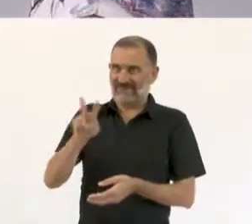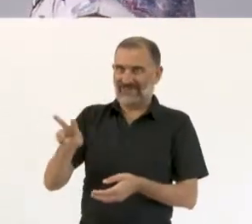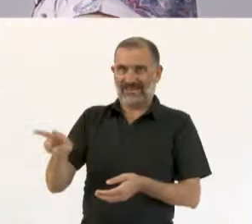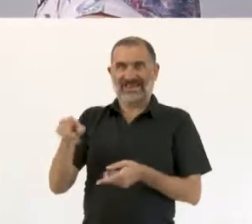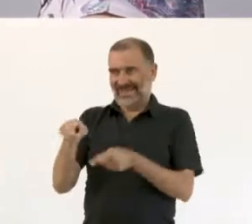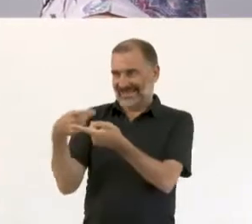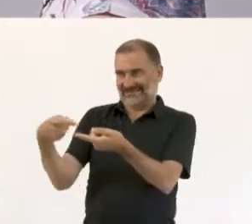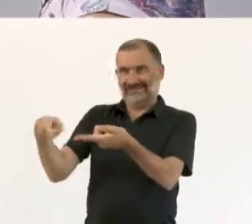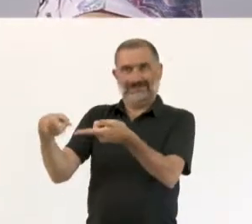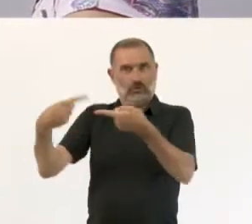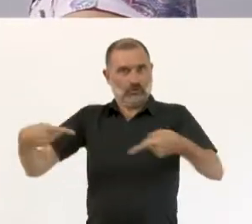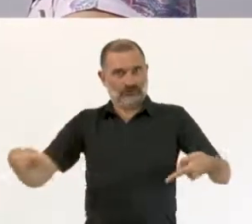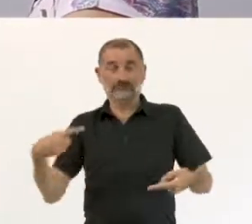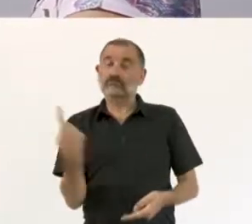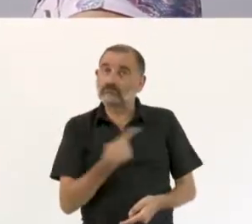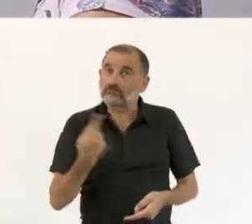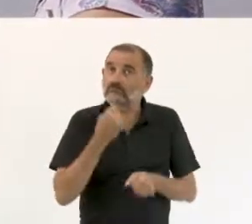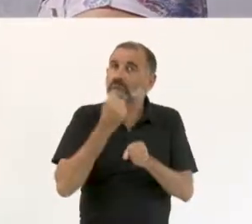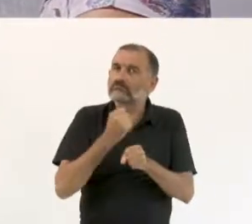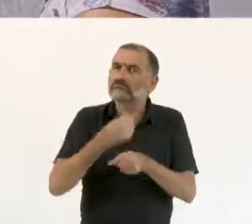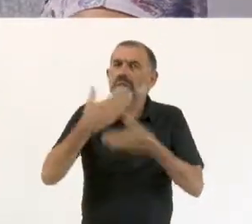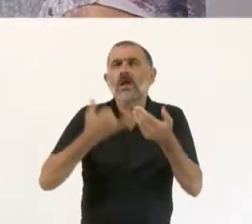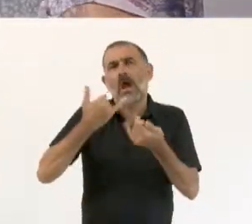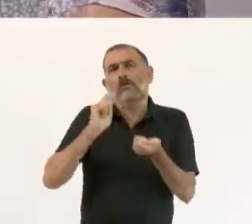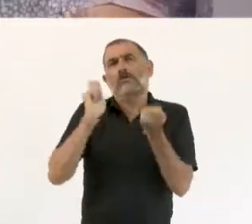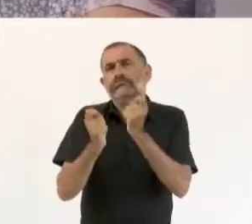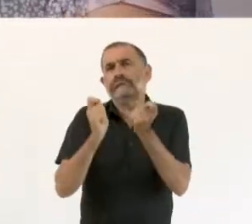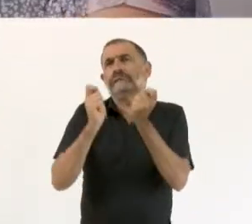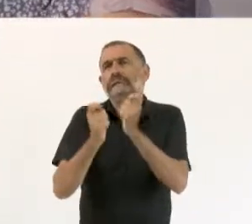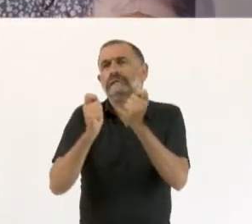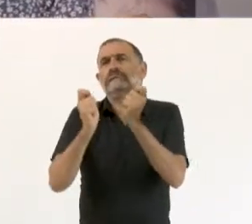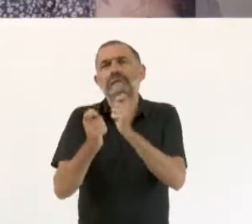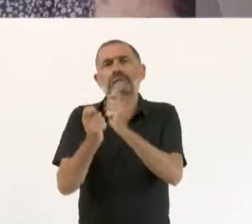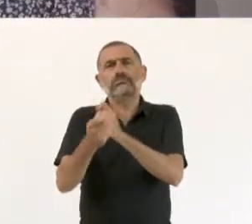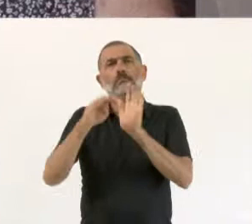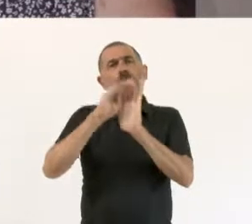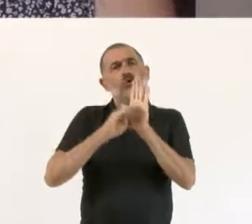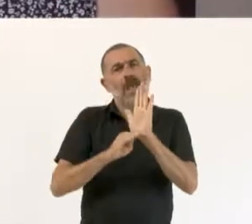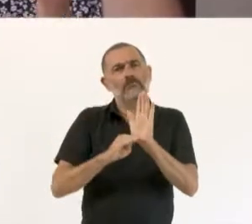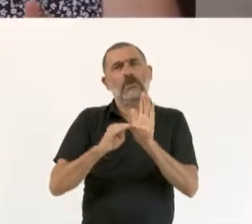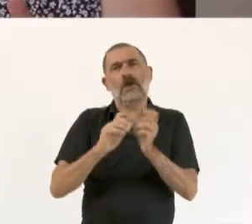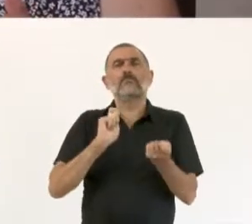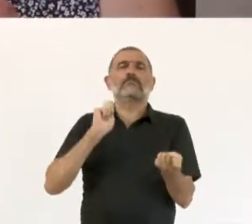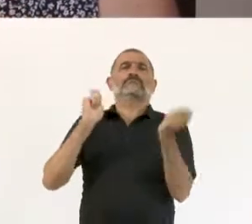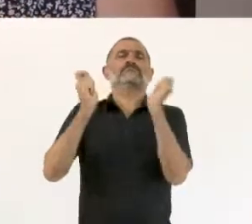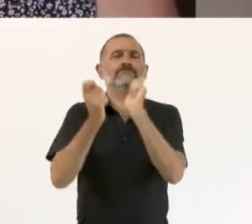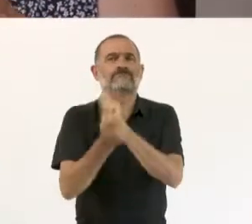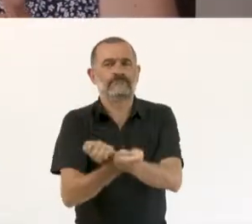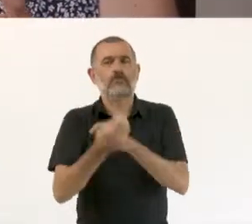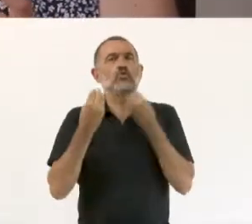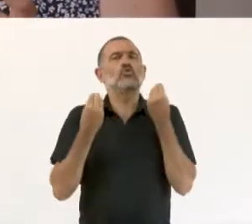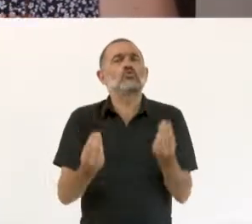estamos pensando, haciendo cambios en el programa, viendo de cómo generar nuevos discursos,